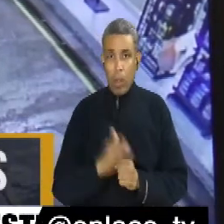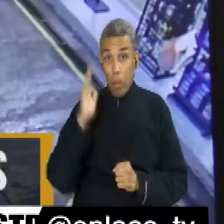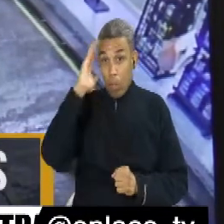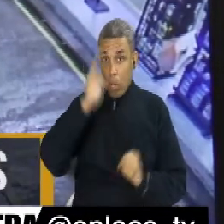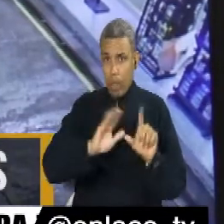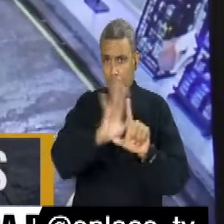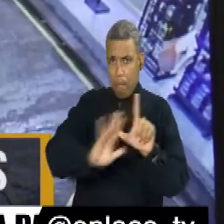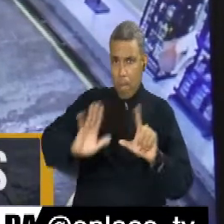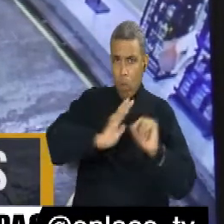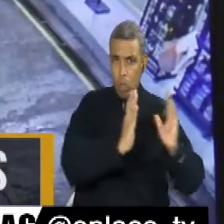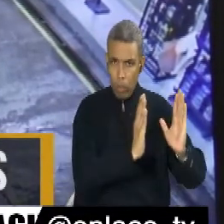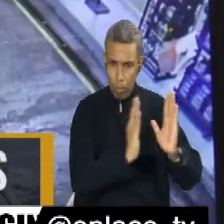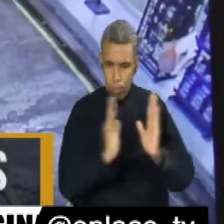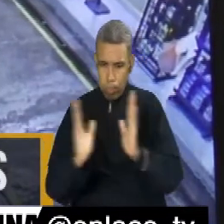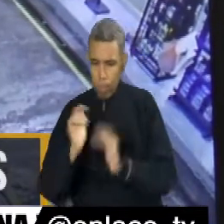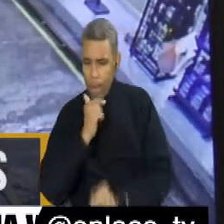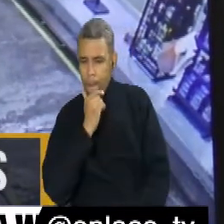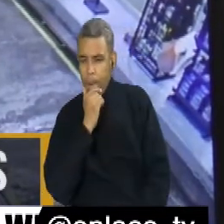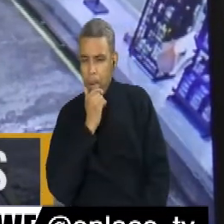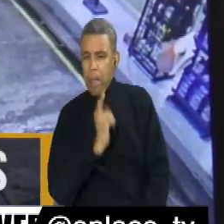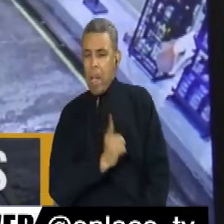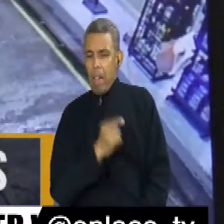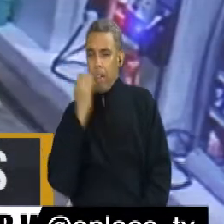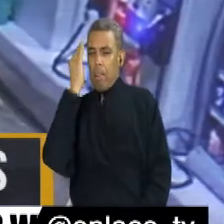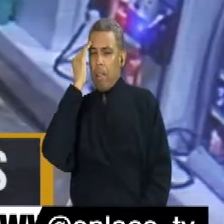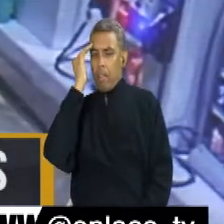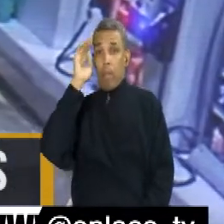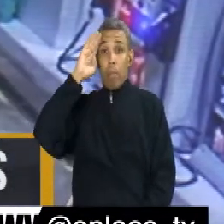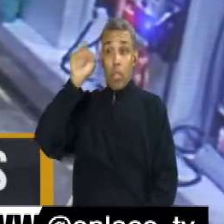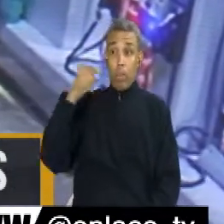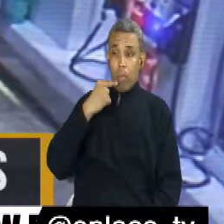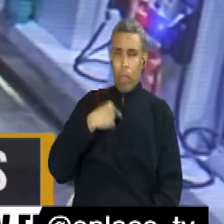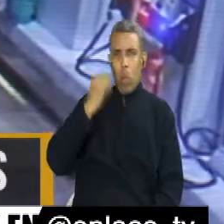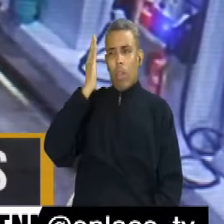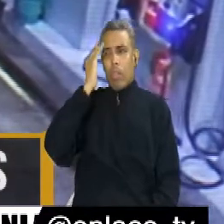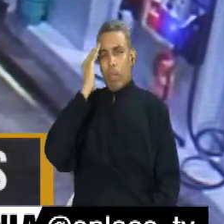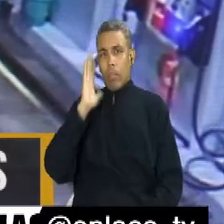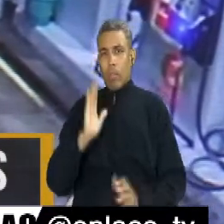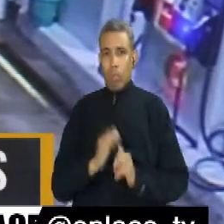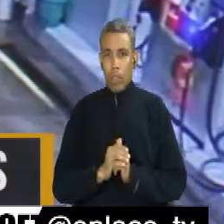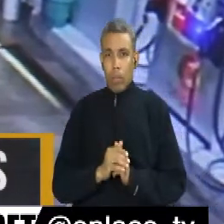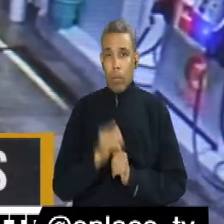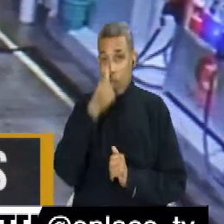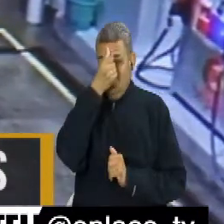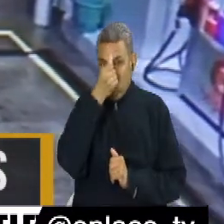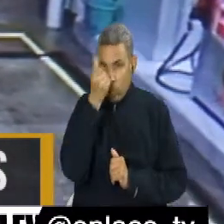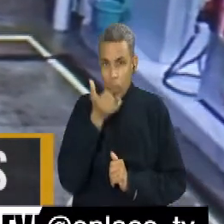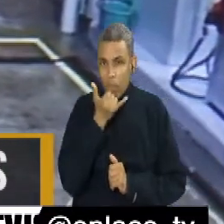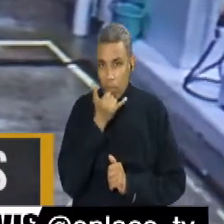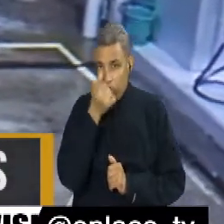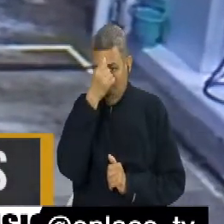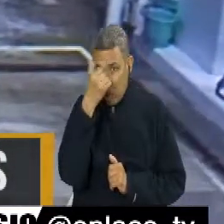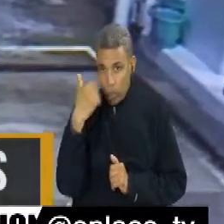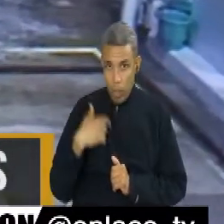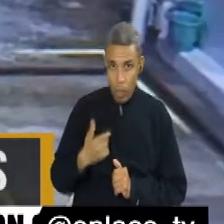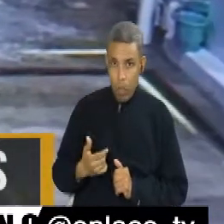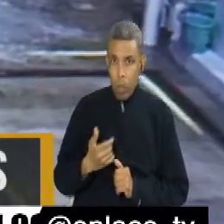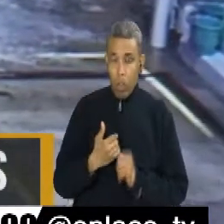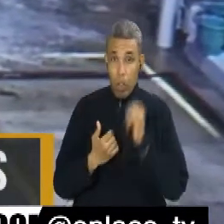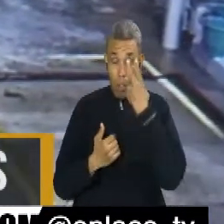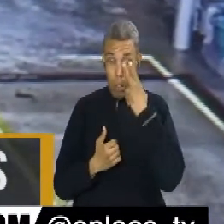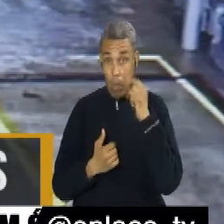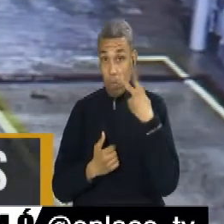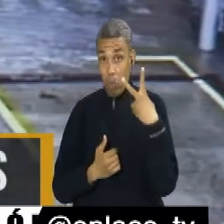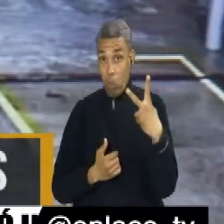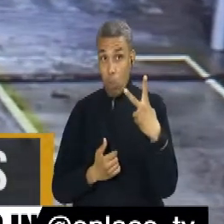información al respecto. El domingo a las 3:10 de la mañana se presentan un par de sujetos armados y atracan